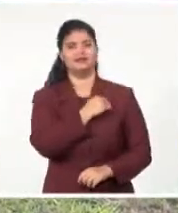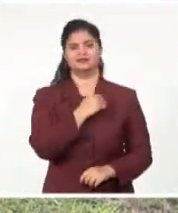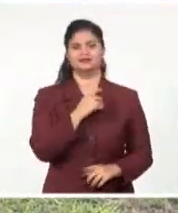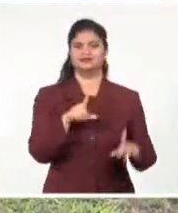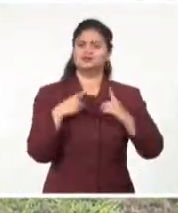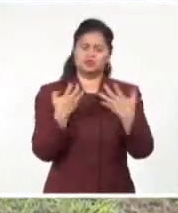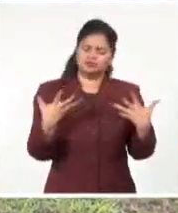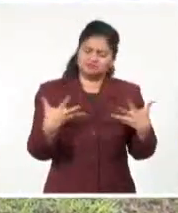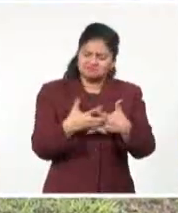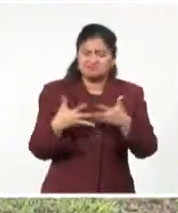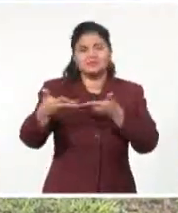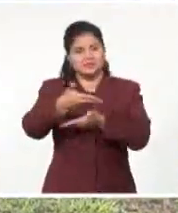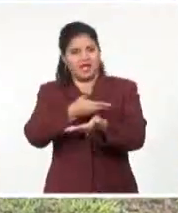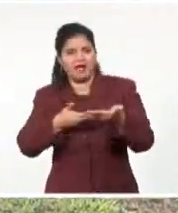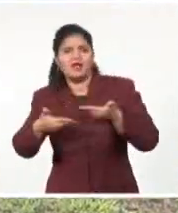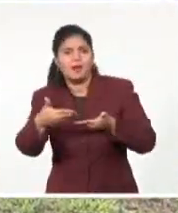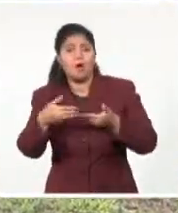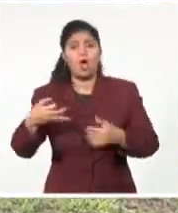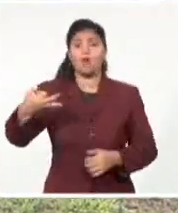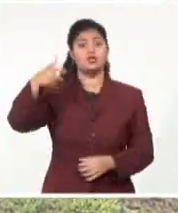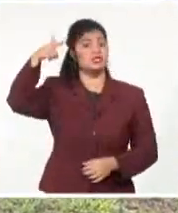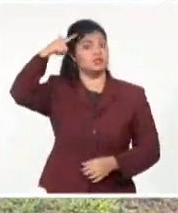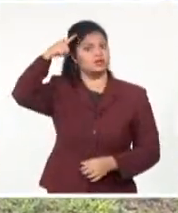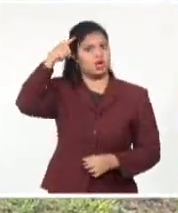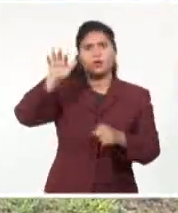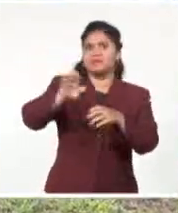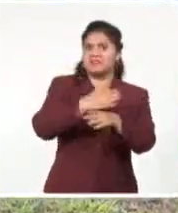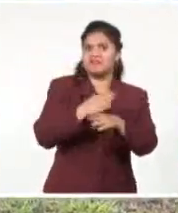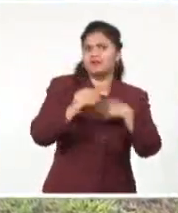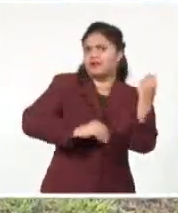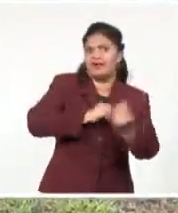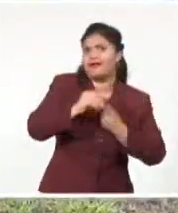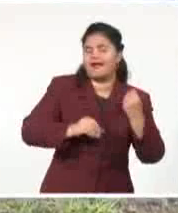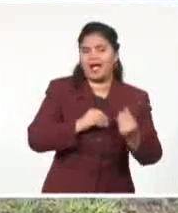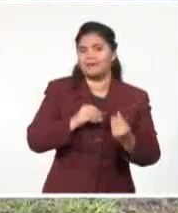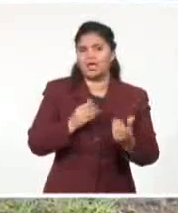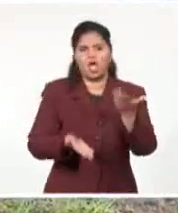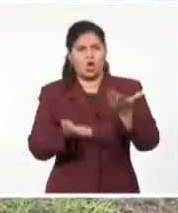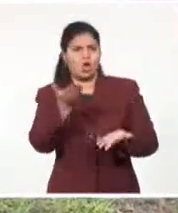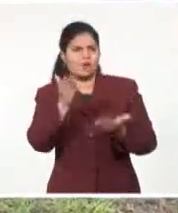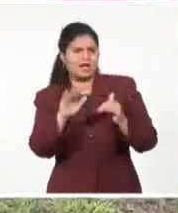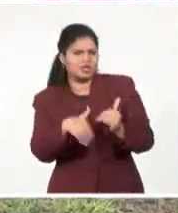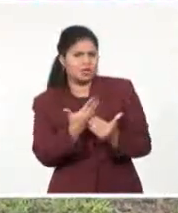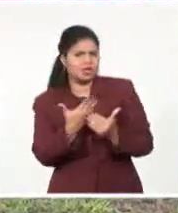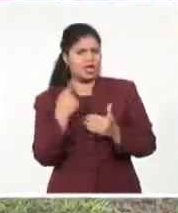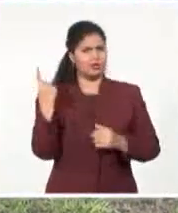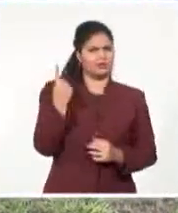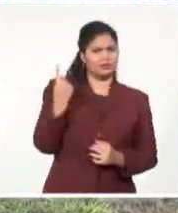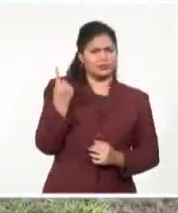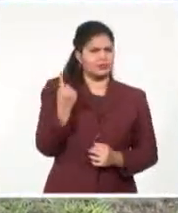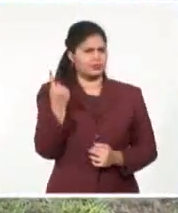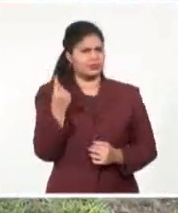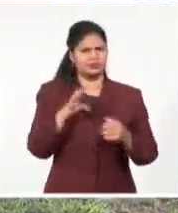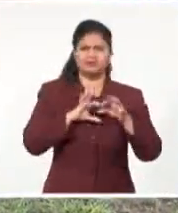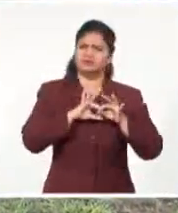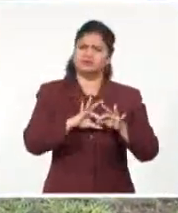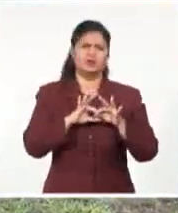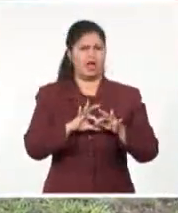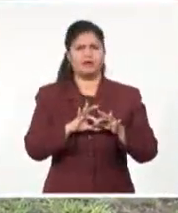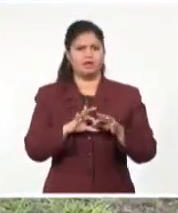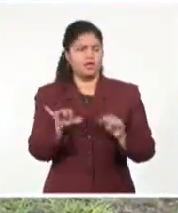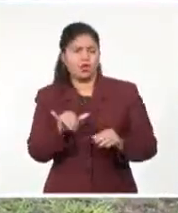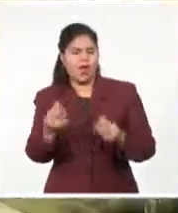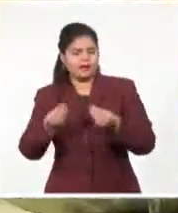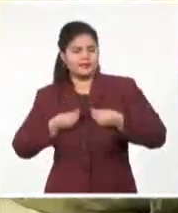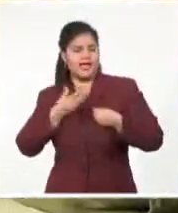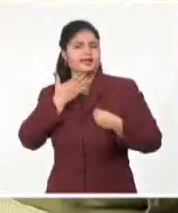otro. San Luis ya, en comparación al otro día del huracán, esto era un desastre, esto da deseo de llorar y ya esto es